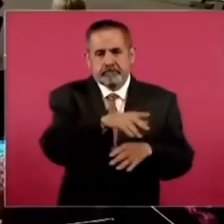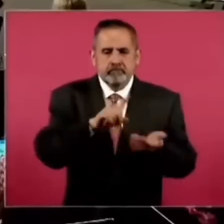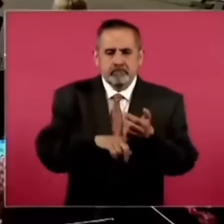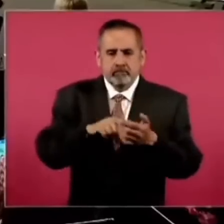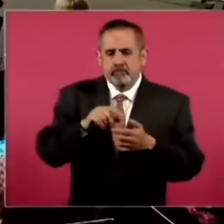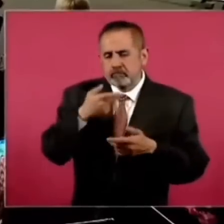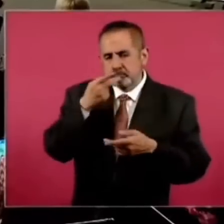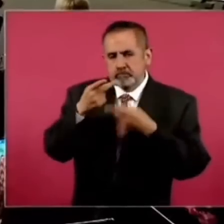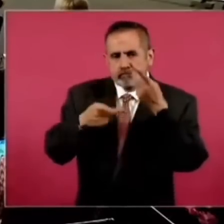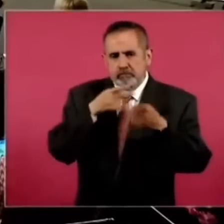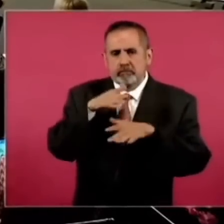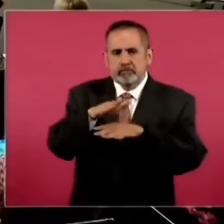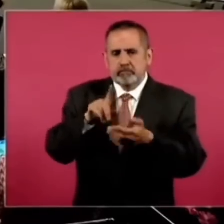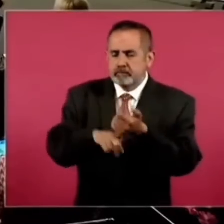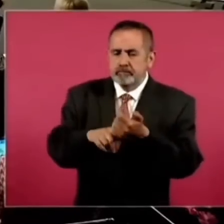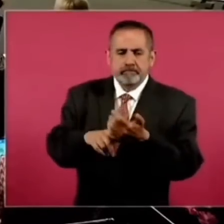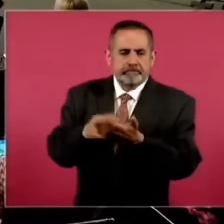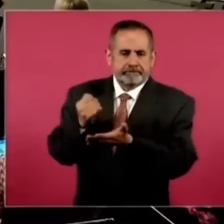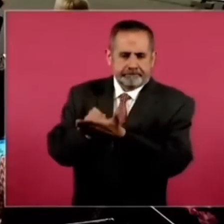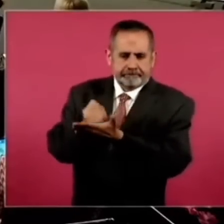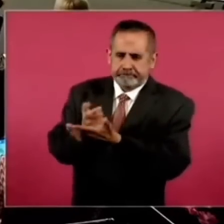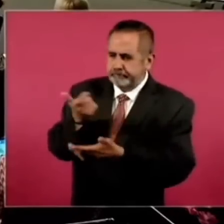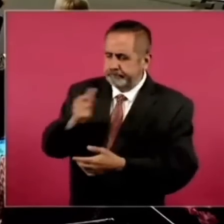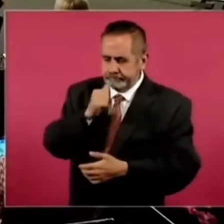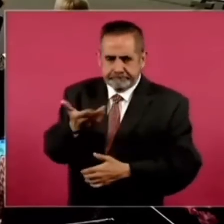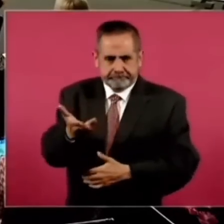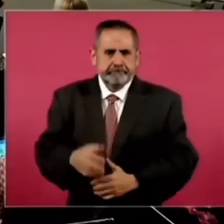en la mañanera, señor presidente.